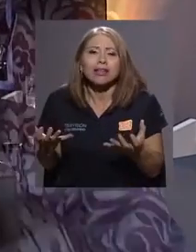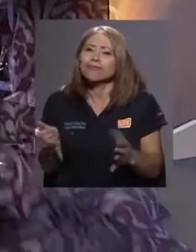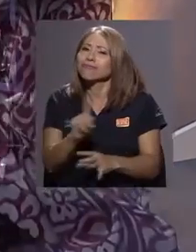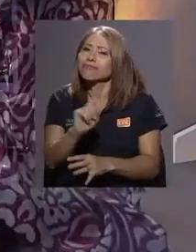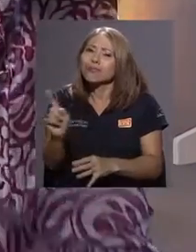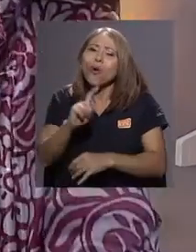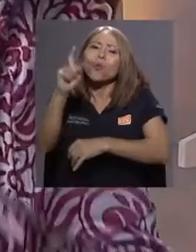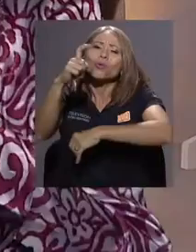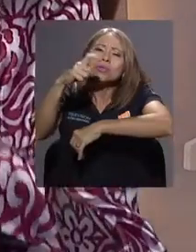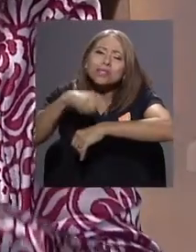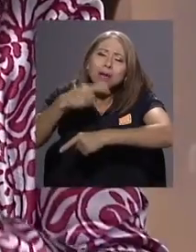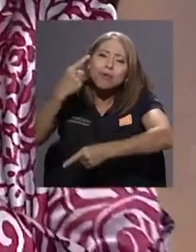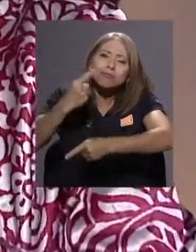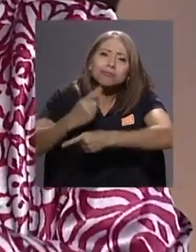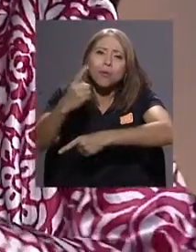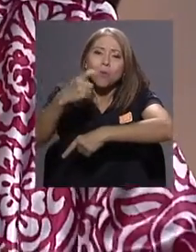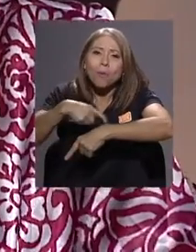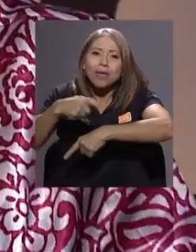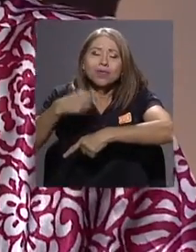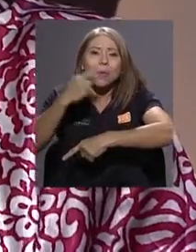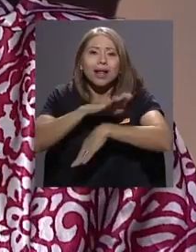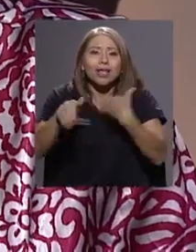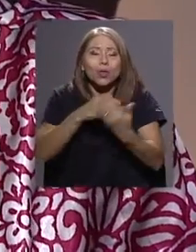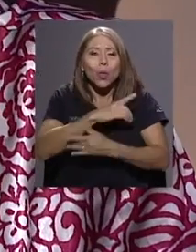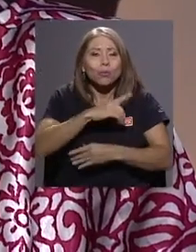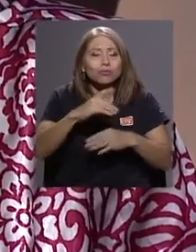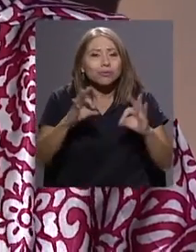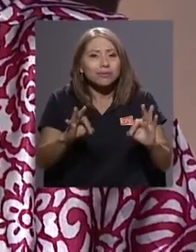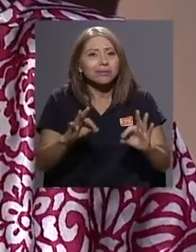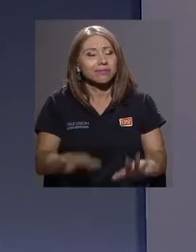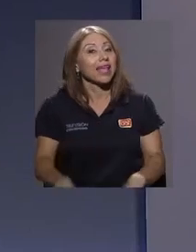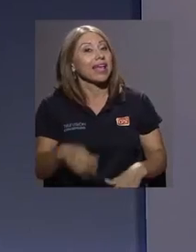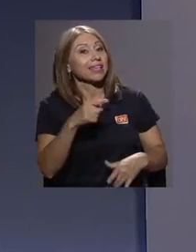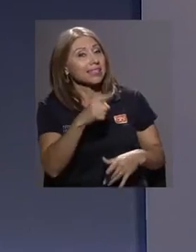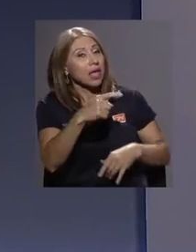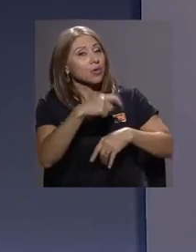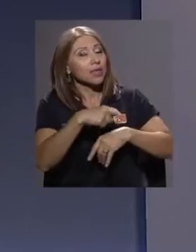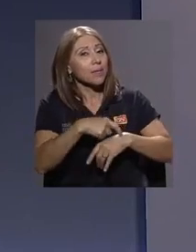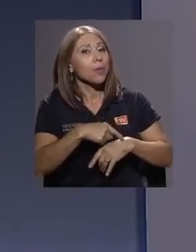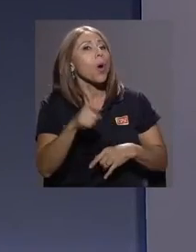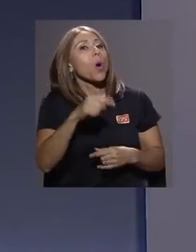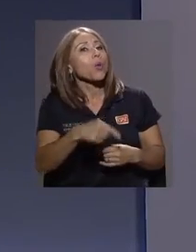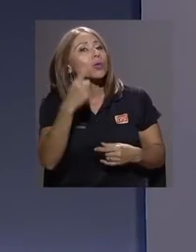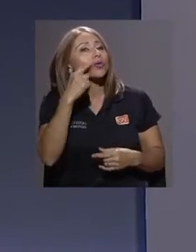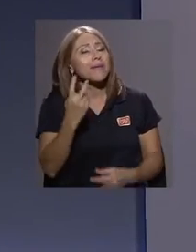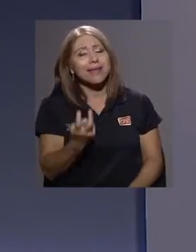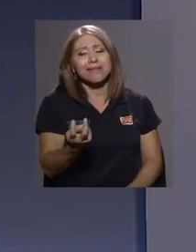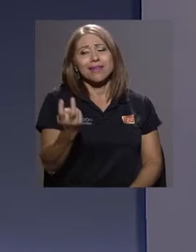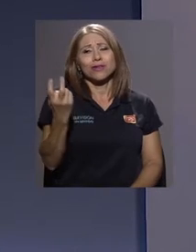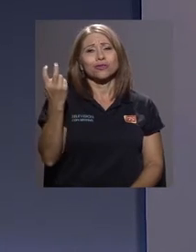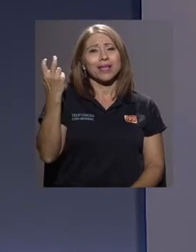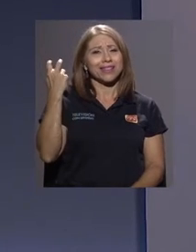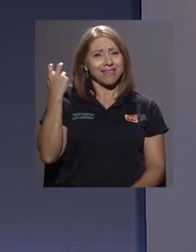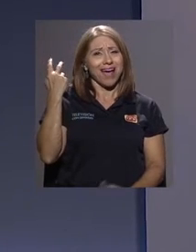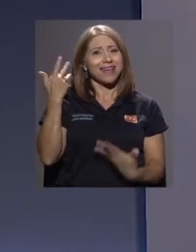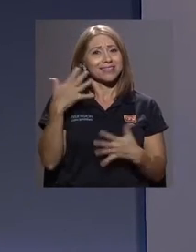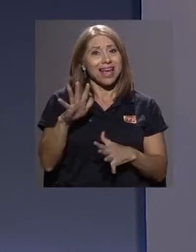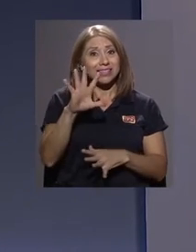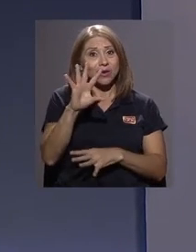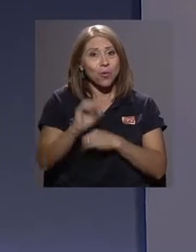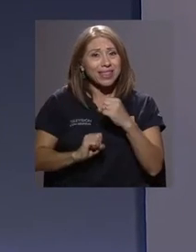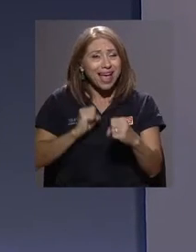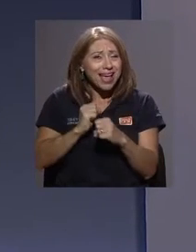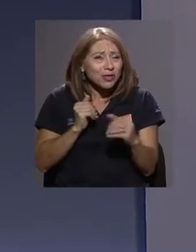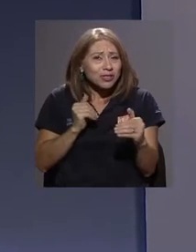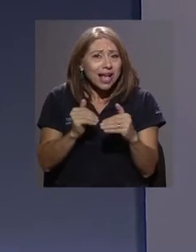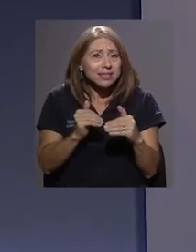no hay un tiempo y un momento para que las cosas para todo como ven retrospectiva casi después de 50 años de vivir